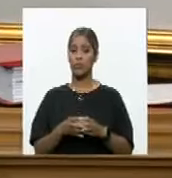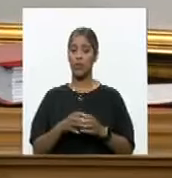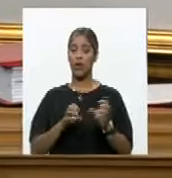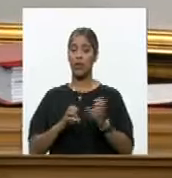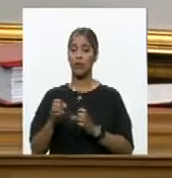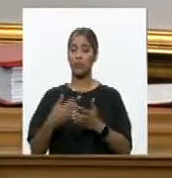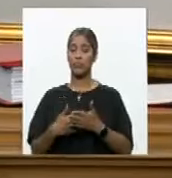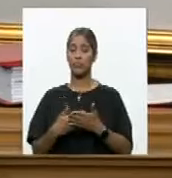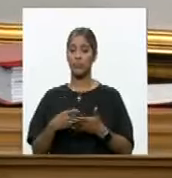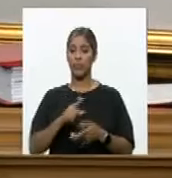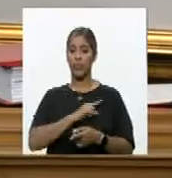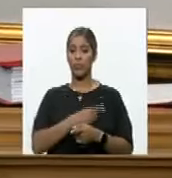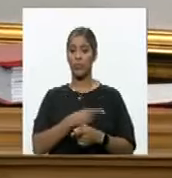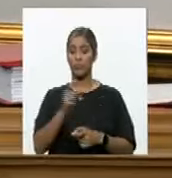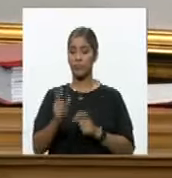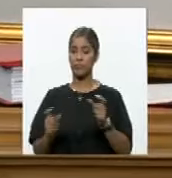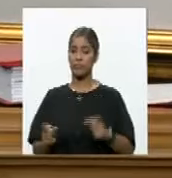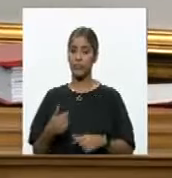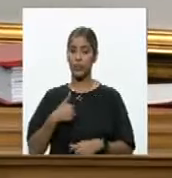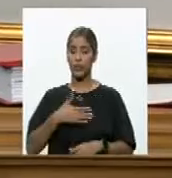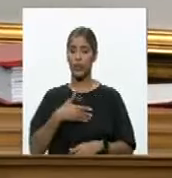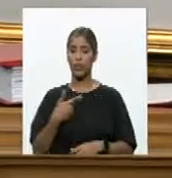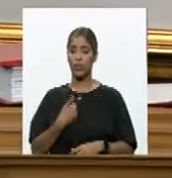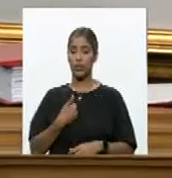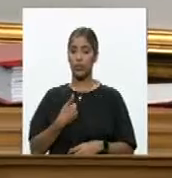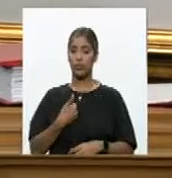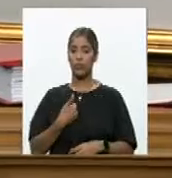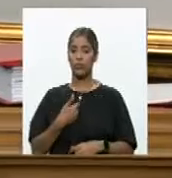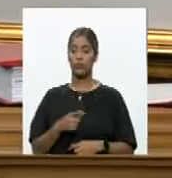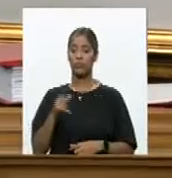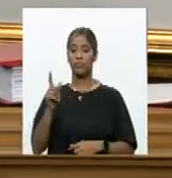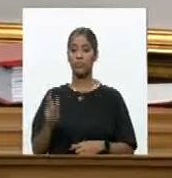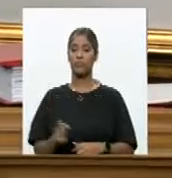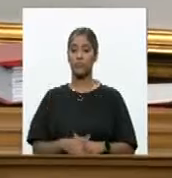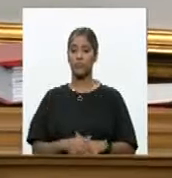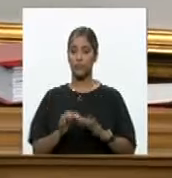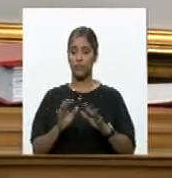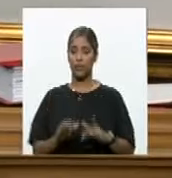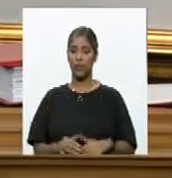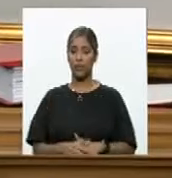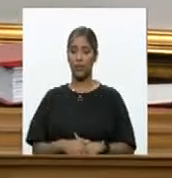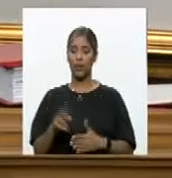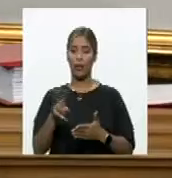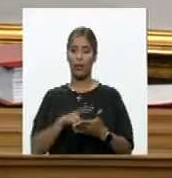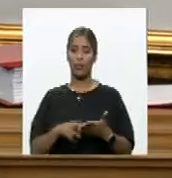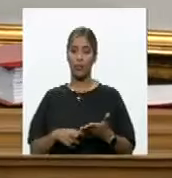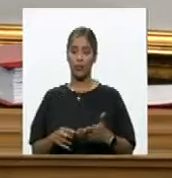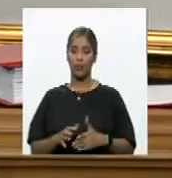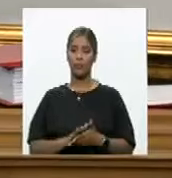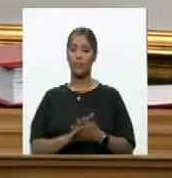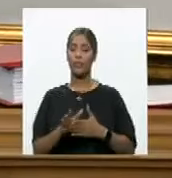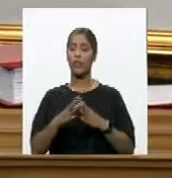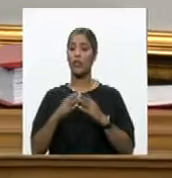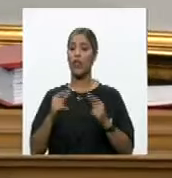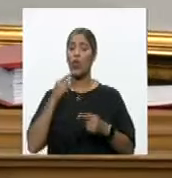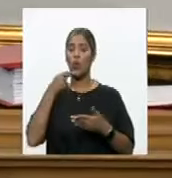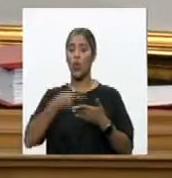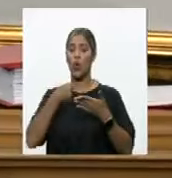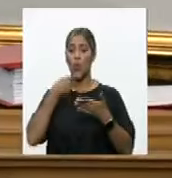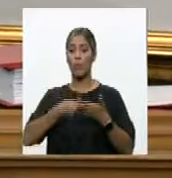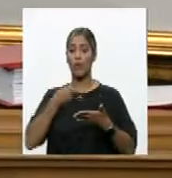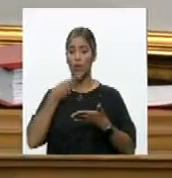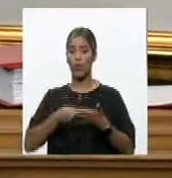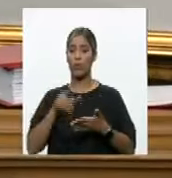Evaluación de Postulaciones del Poder Ciudadano, yo quisiera que la ciudadana secretaria dé lectura a todos los nombres de los